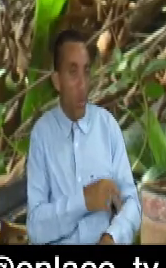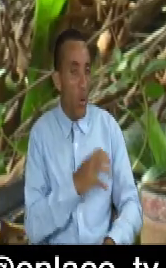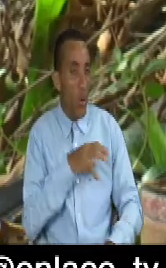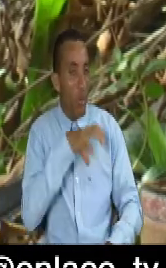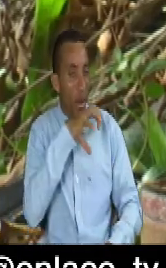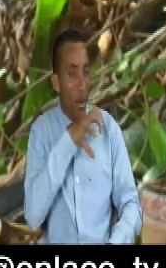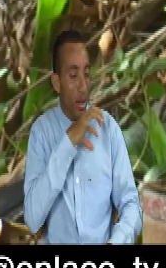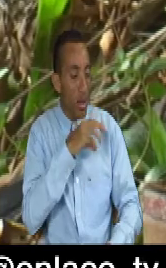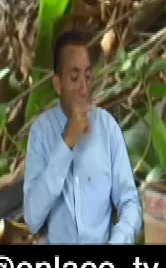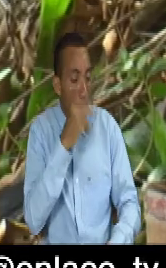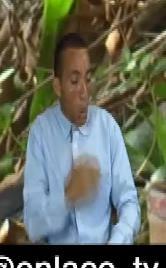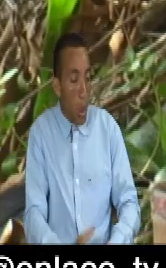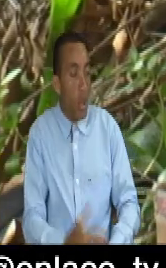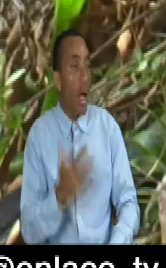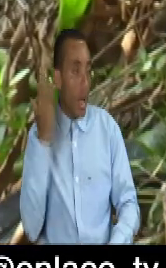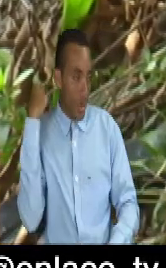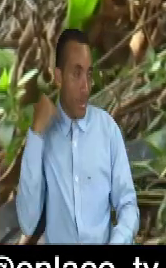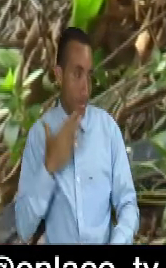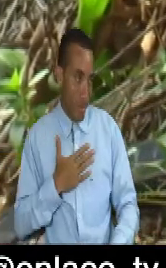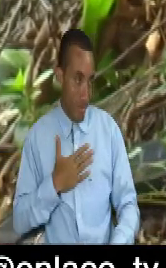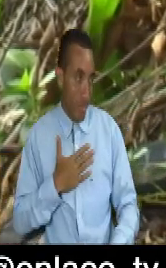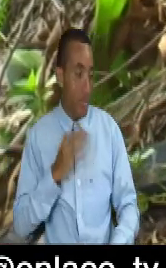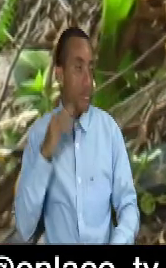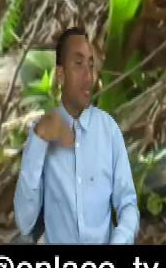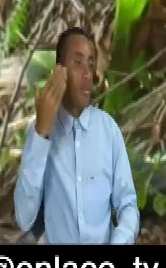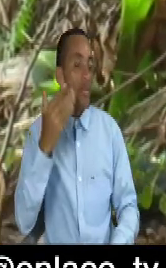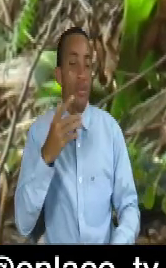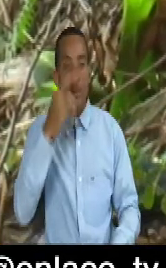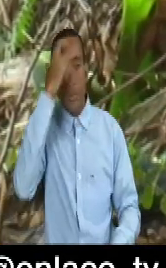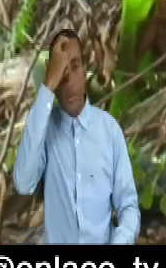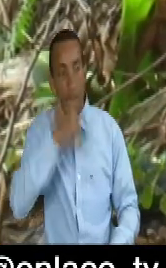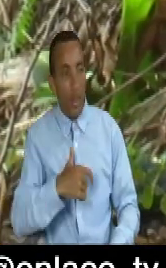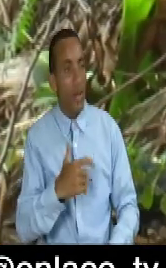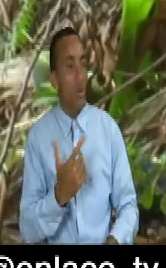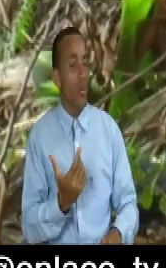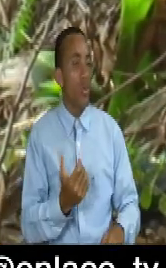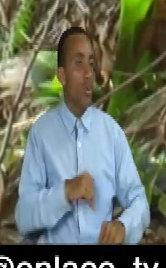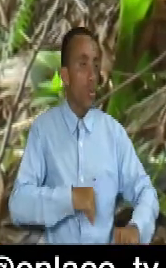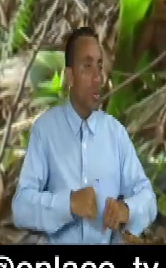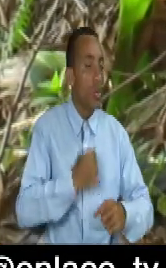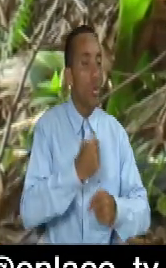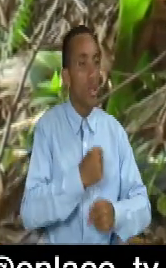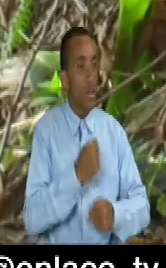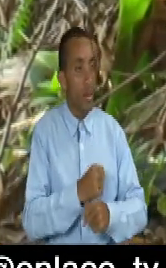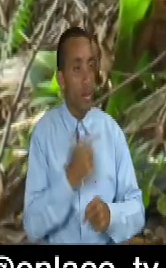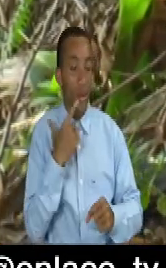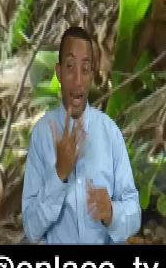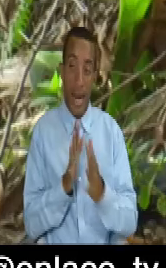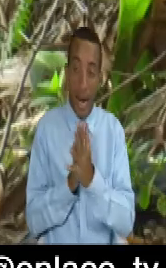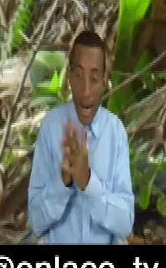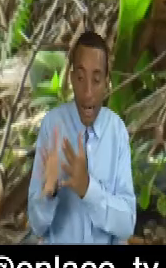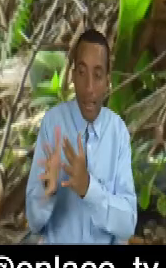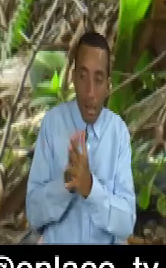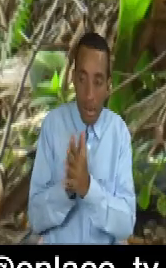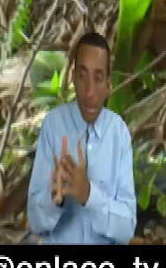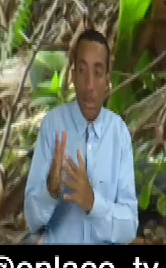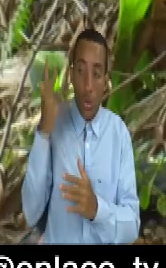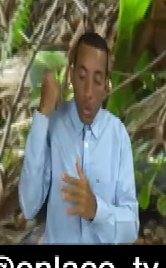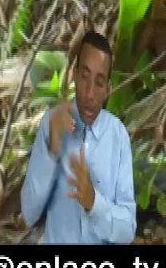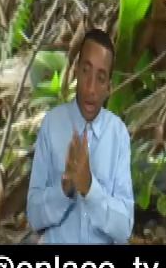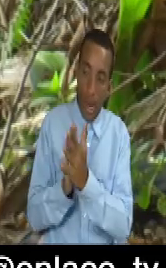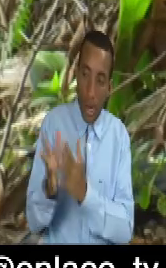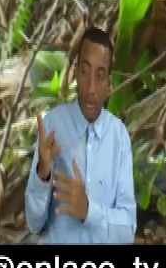pero después de ver toda la seriedad que se lleva en el trabajo, de ver los casos, yo le comento las situaciones que encontramos día a día con los